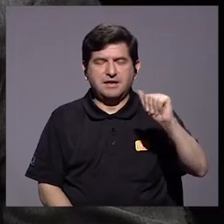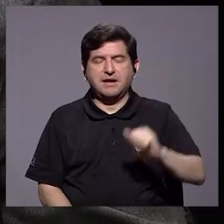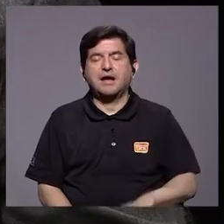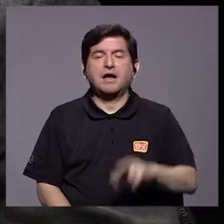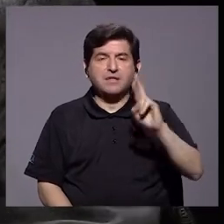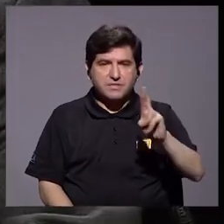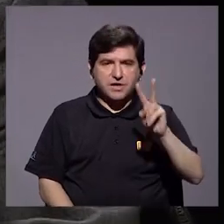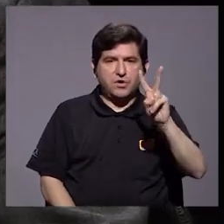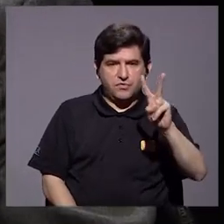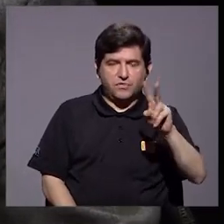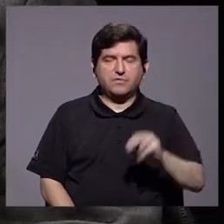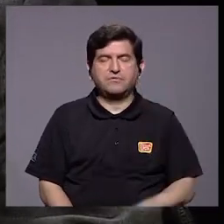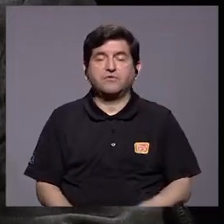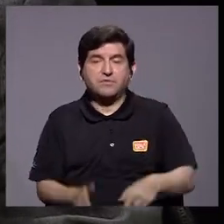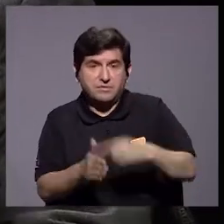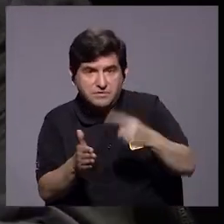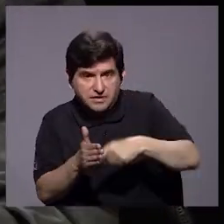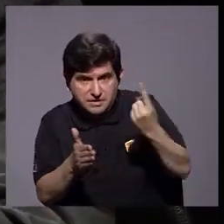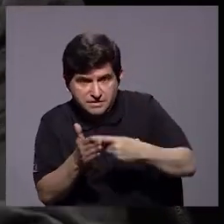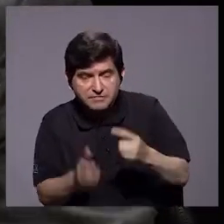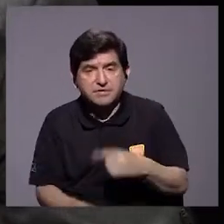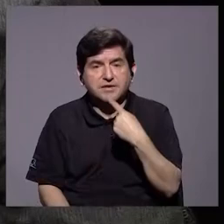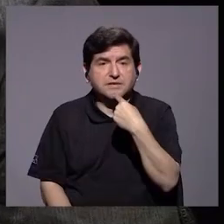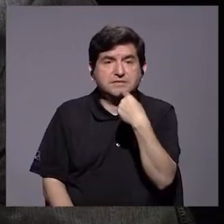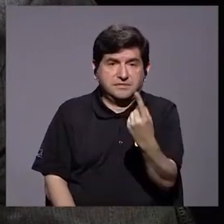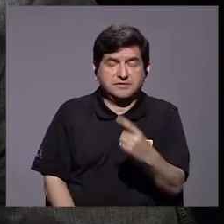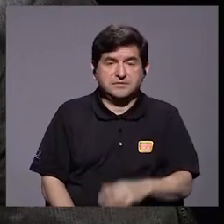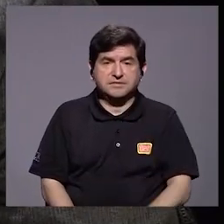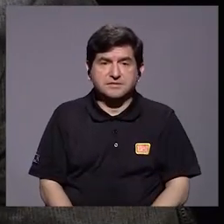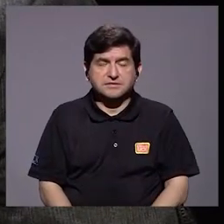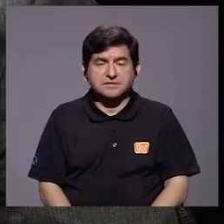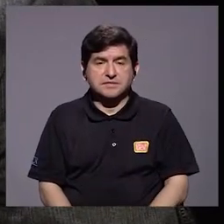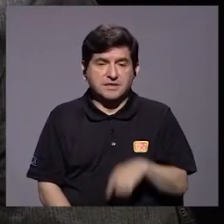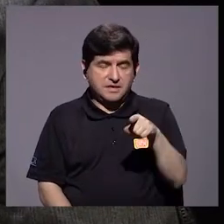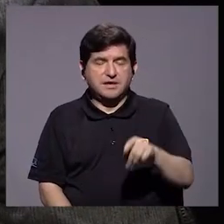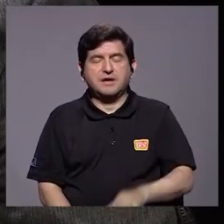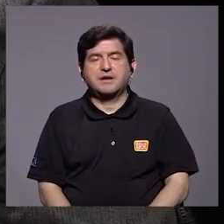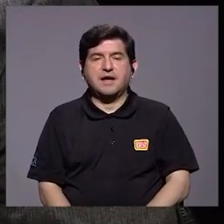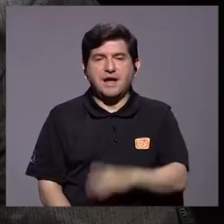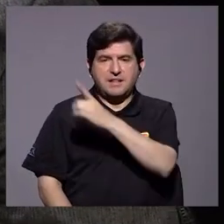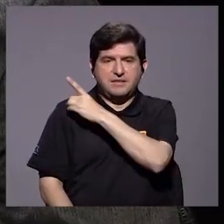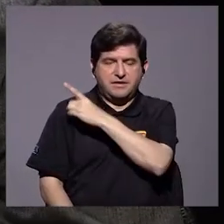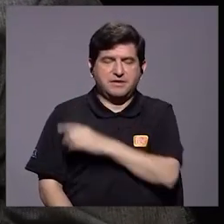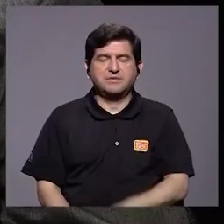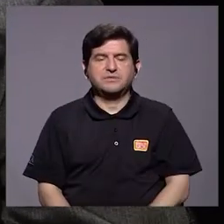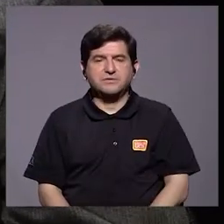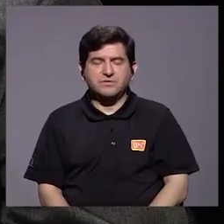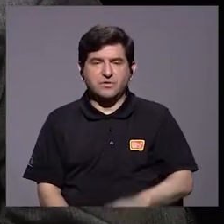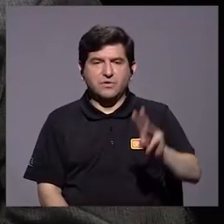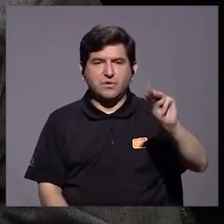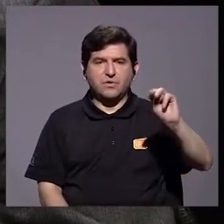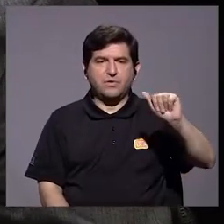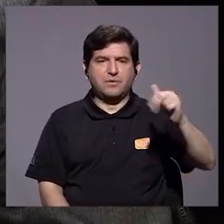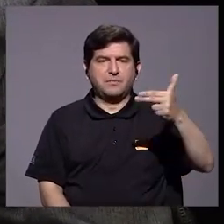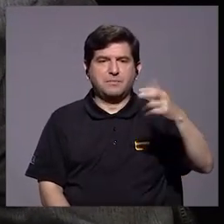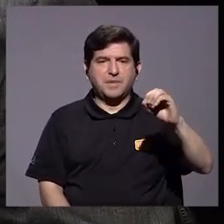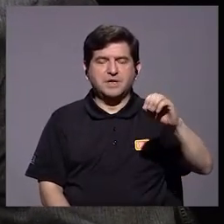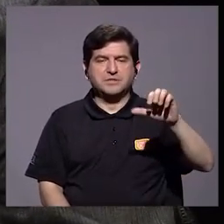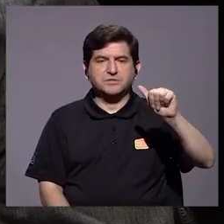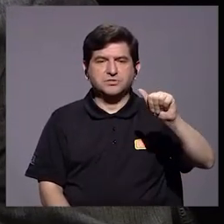incluso en alguna ocasión diciéndole al macho cuña el director que me iba a ir a